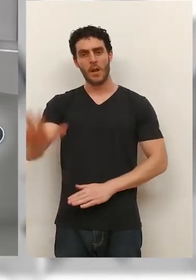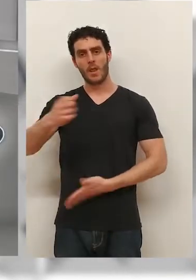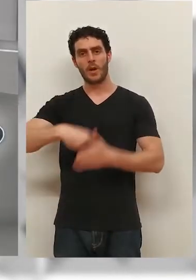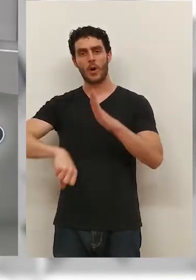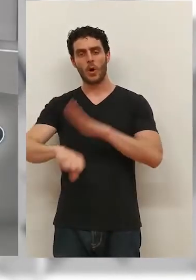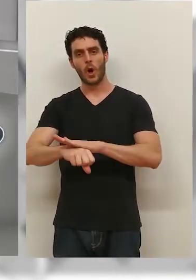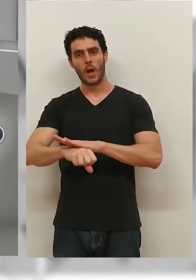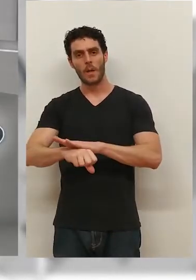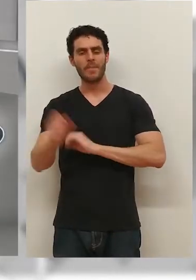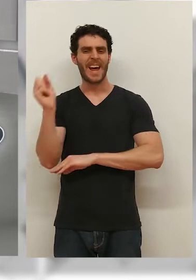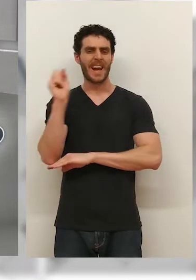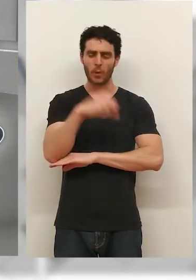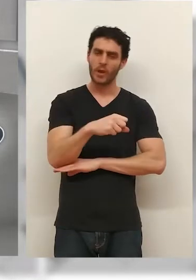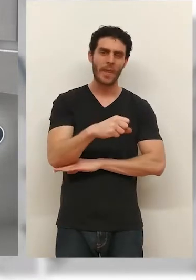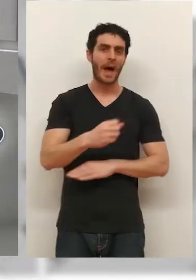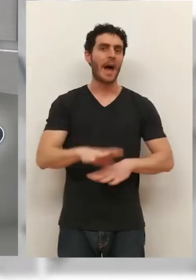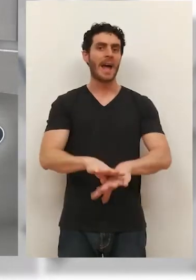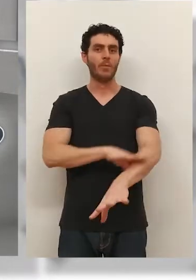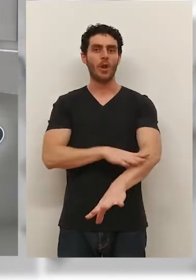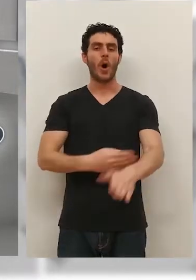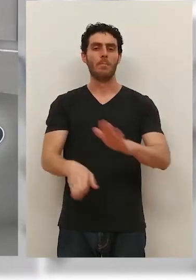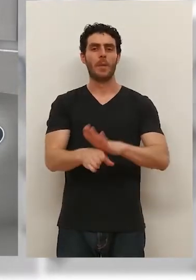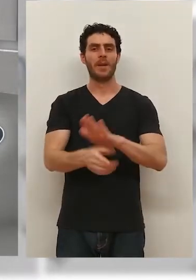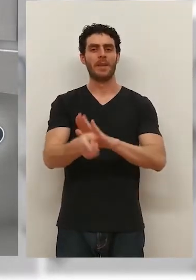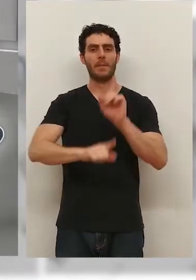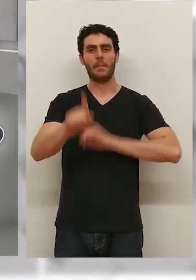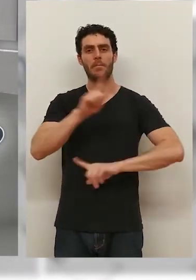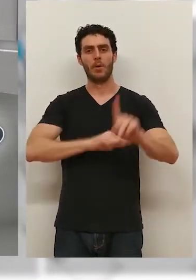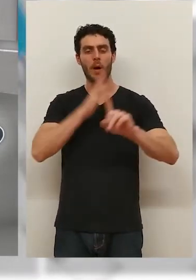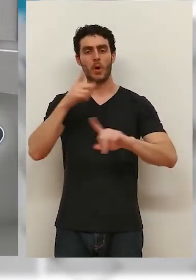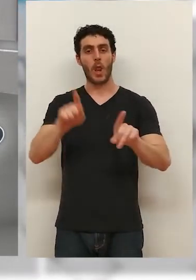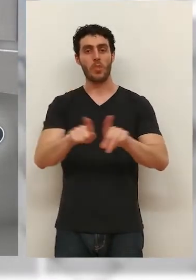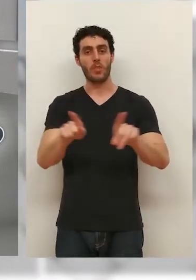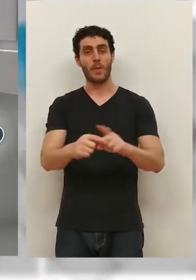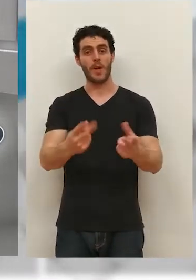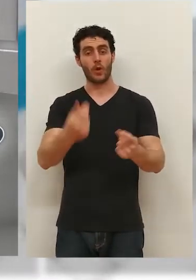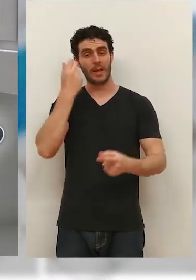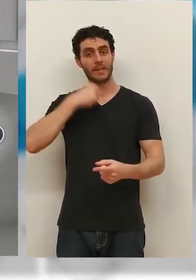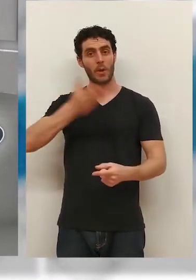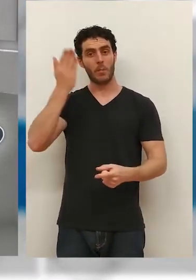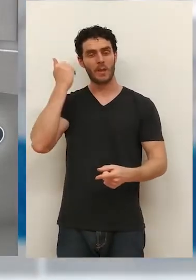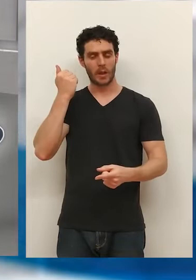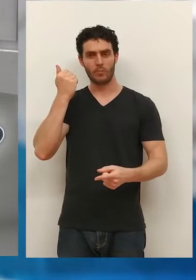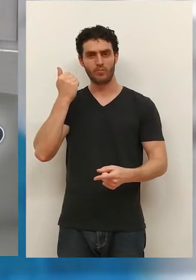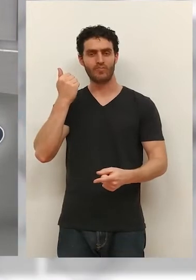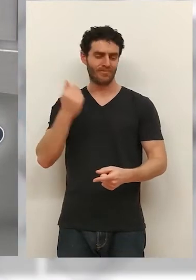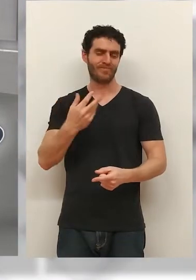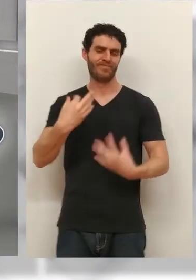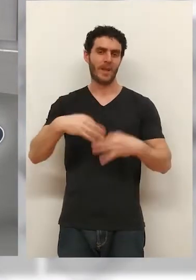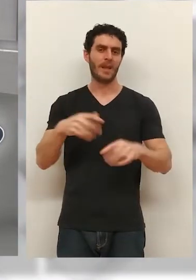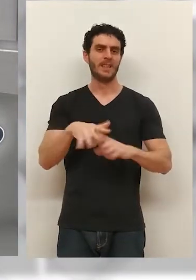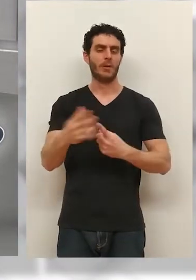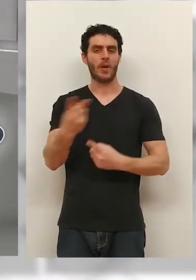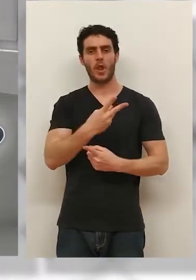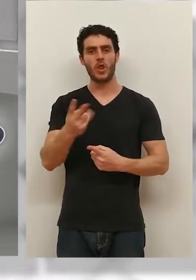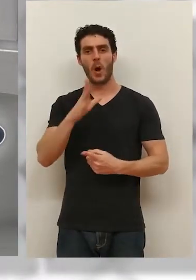Cinco goles, remontada, emoción, una permanencia e incluso polémica. El derbi logroñés del sábado pasado no defraudó y dejó dos caras muy